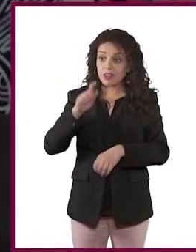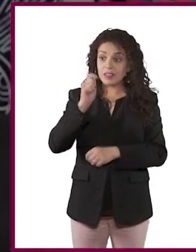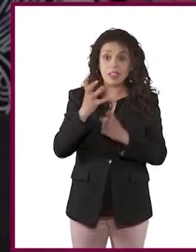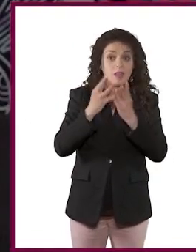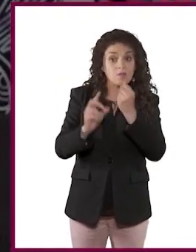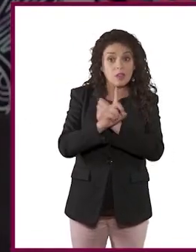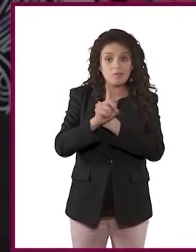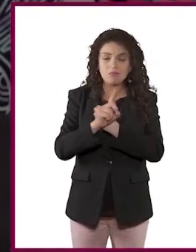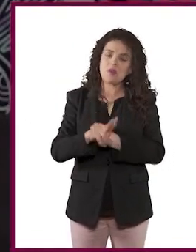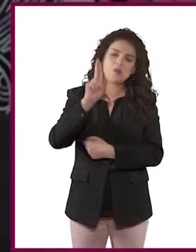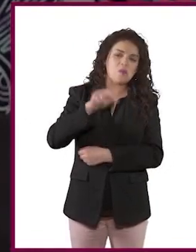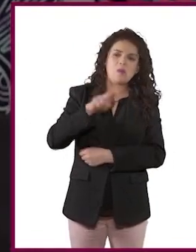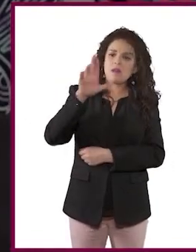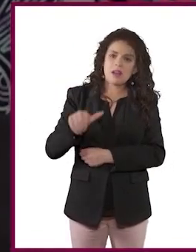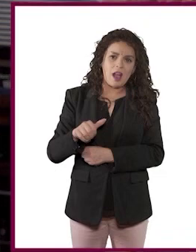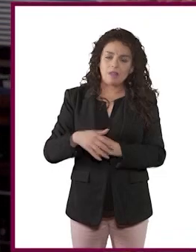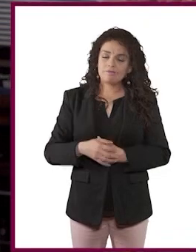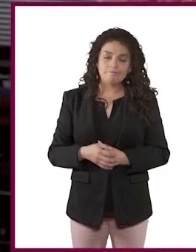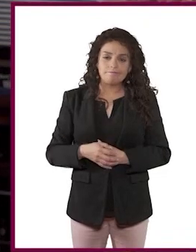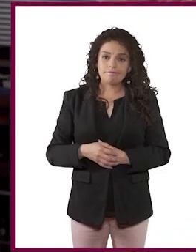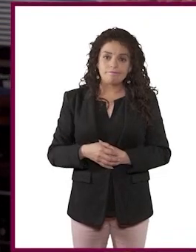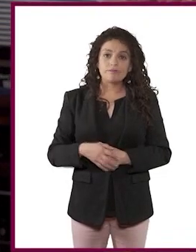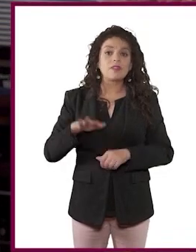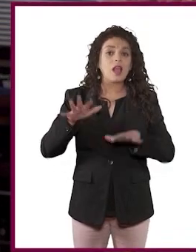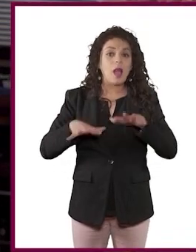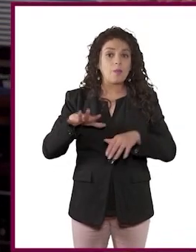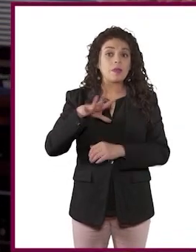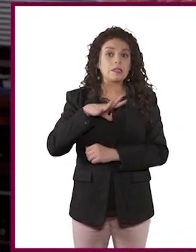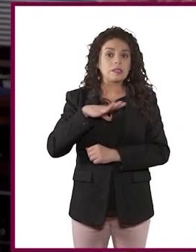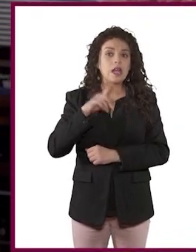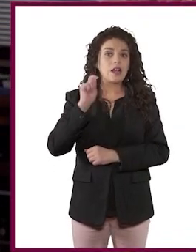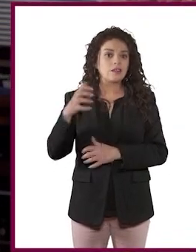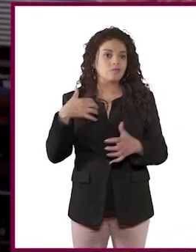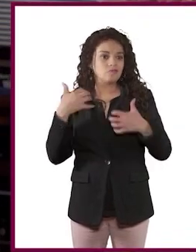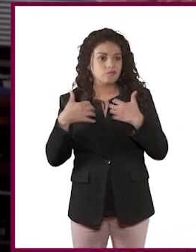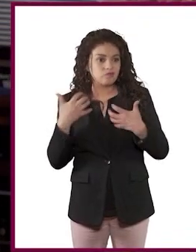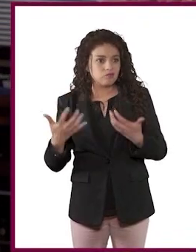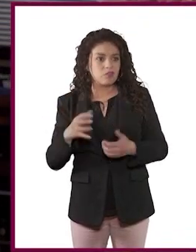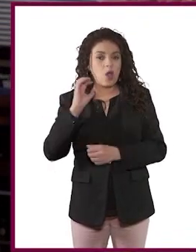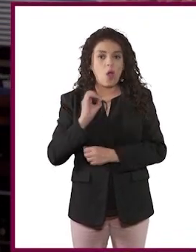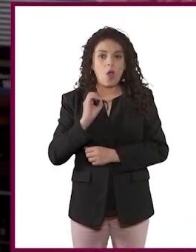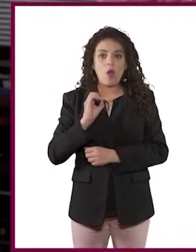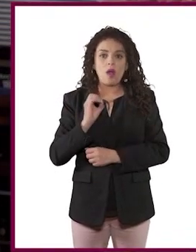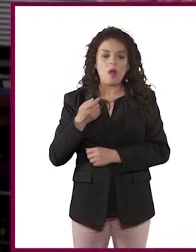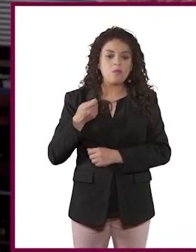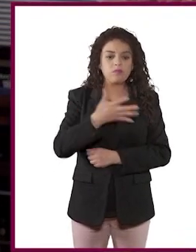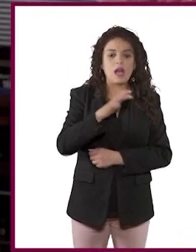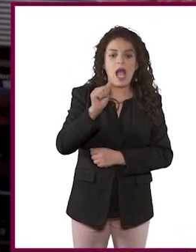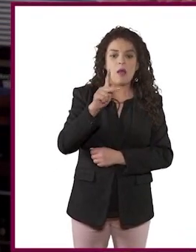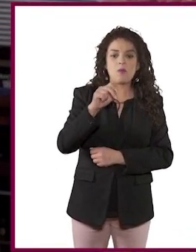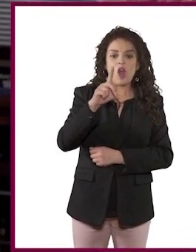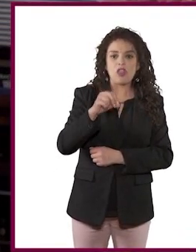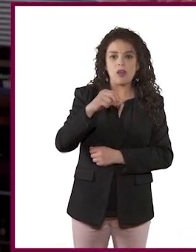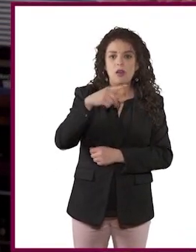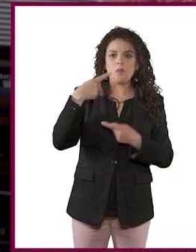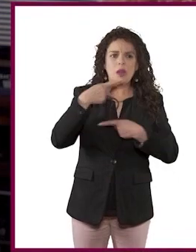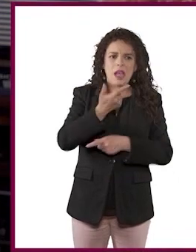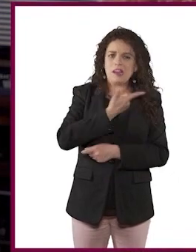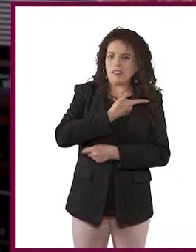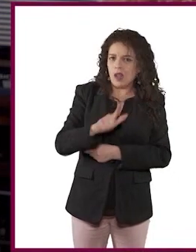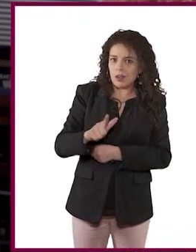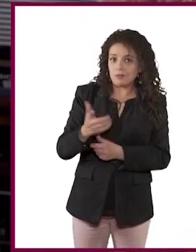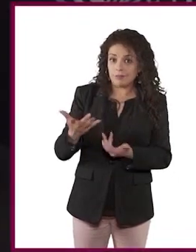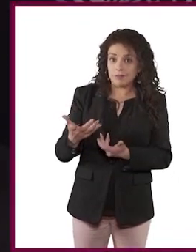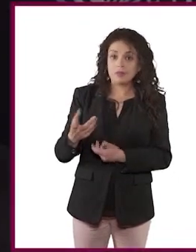nunca es buena resolutora de conflictos. Tal vez todos tengamos alguna que otra reacción agresiva o malos hábitos, como ponerle apodos que no le gustan